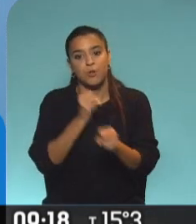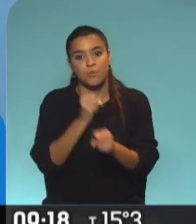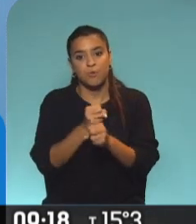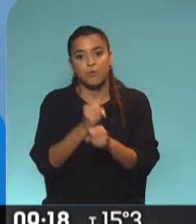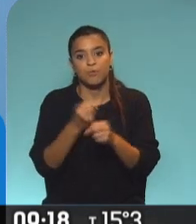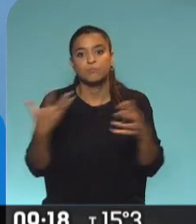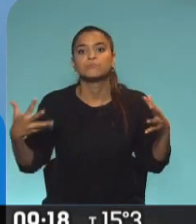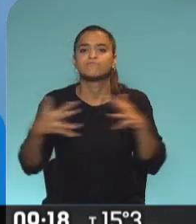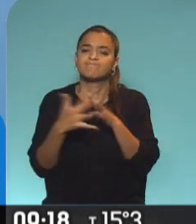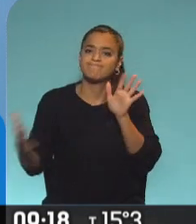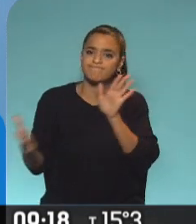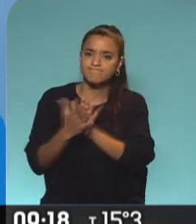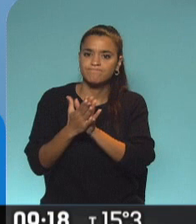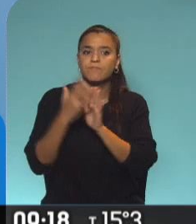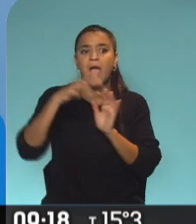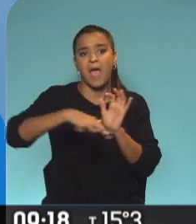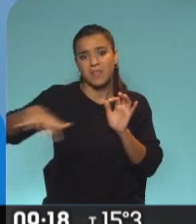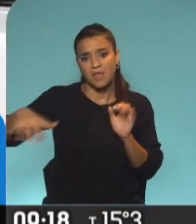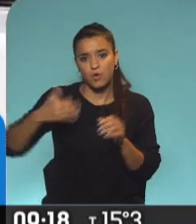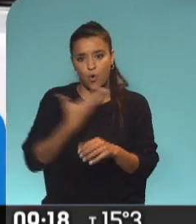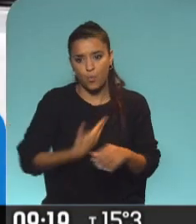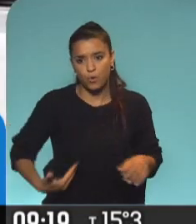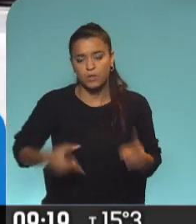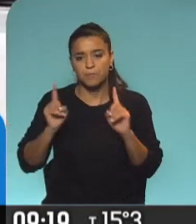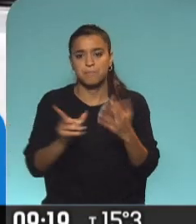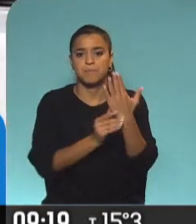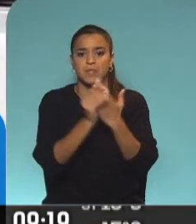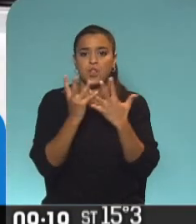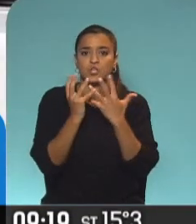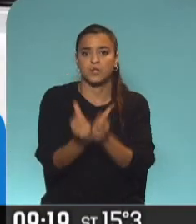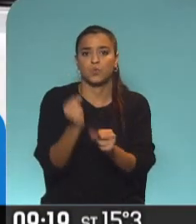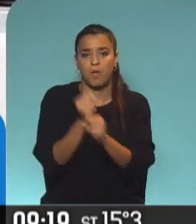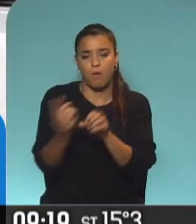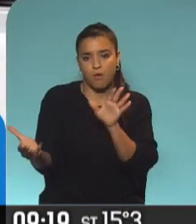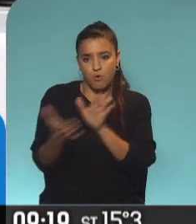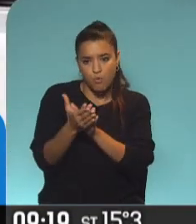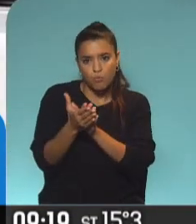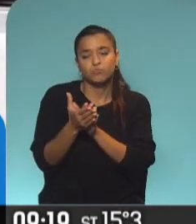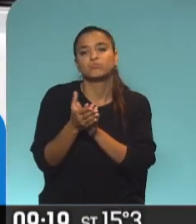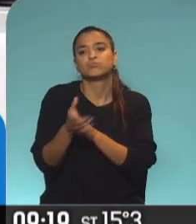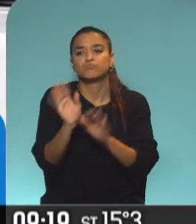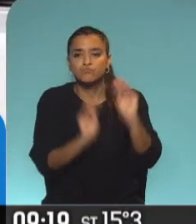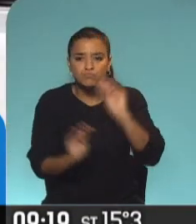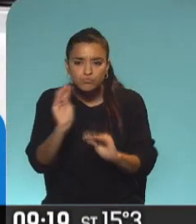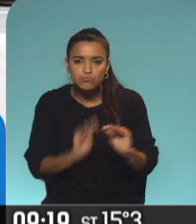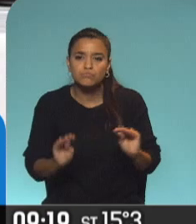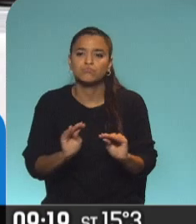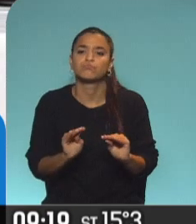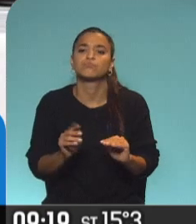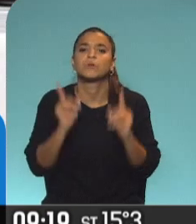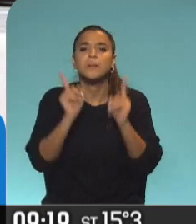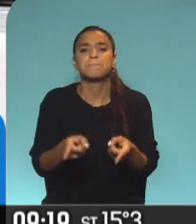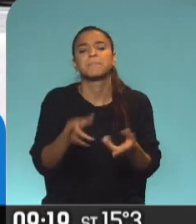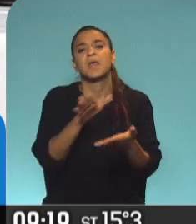fuerte articulación con distintas áreas de gobierno y entre ellos el Ministerio de Salud, se han diseñado e